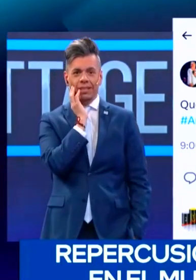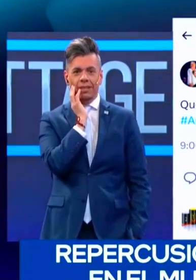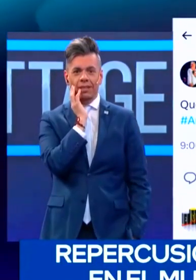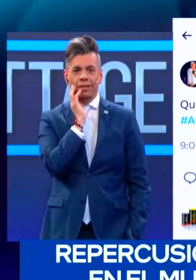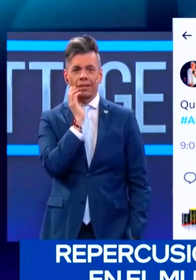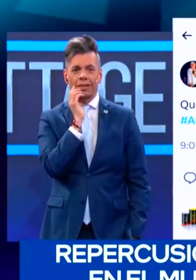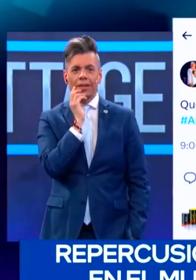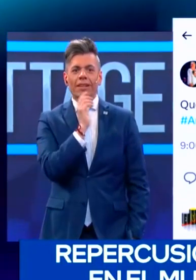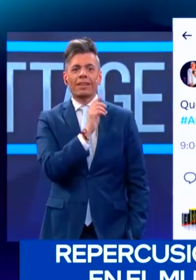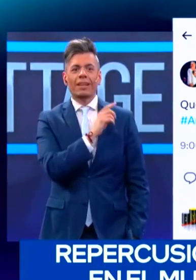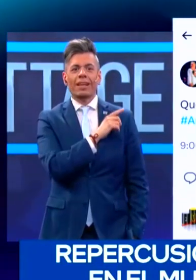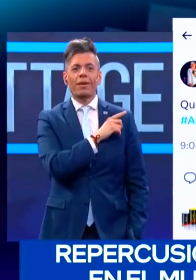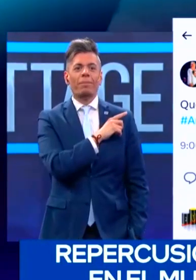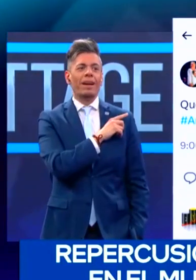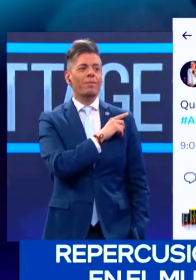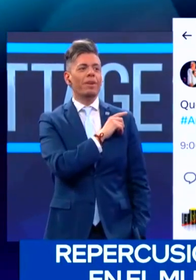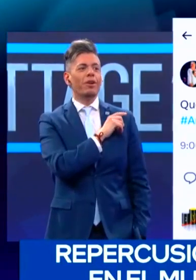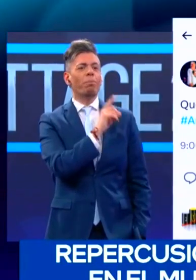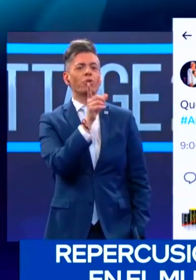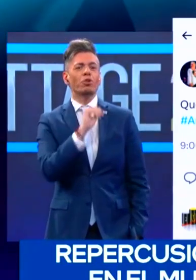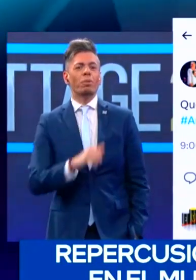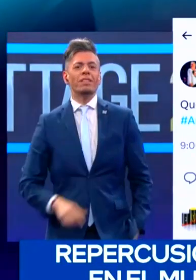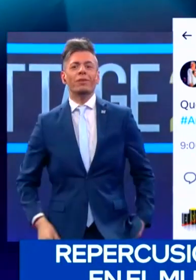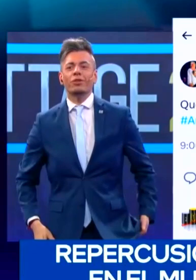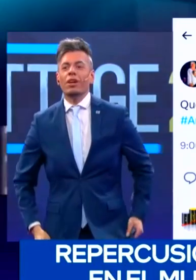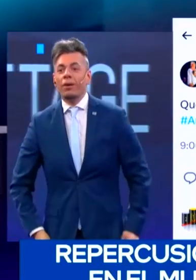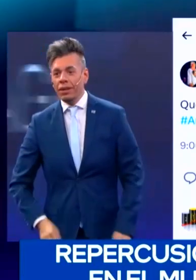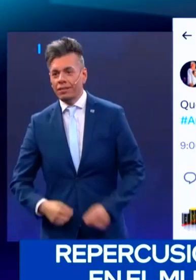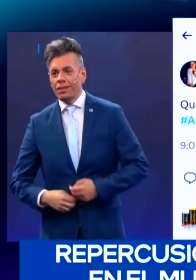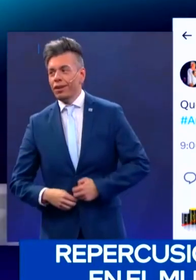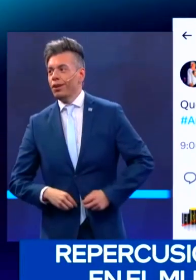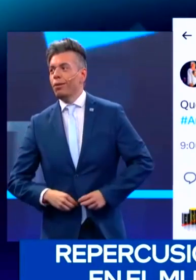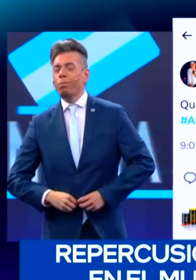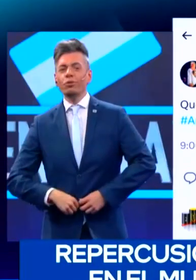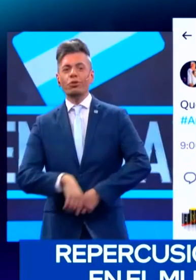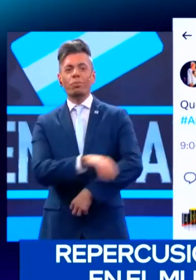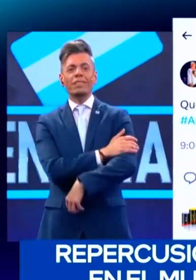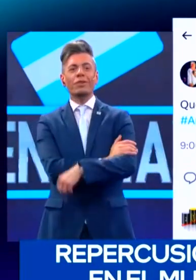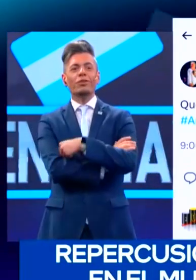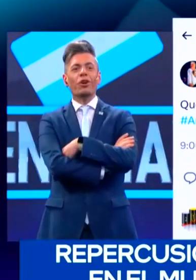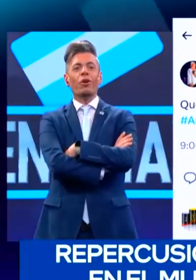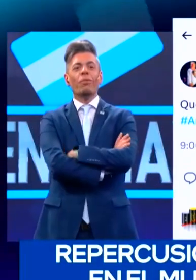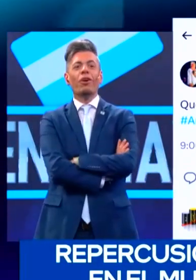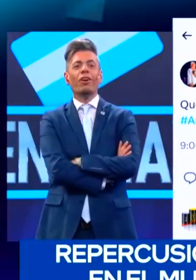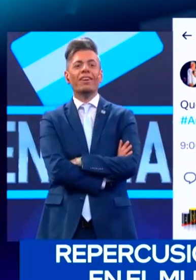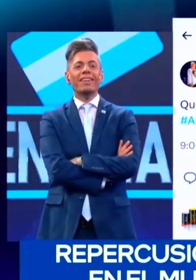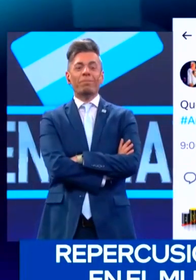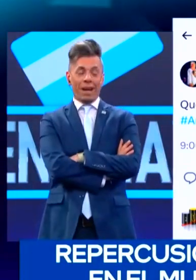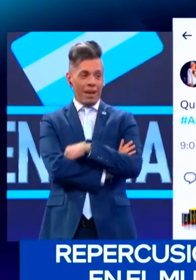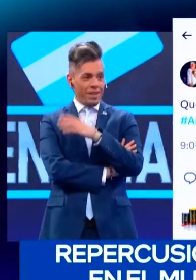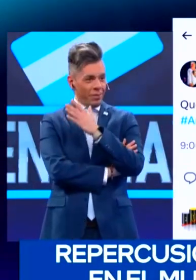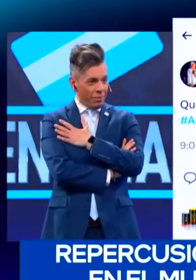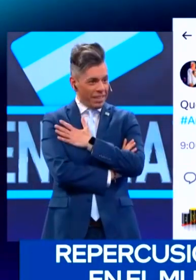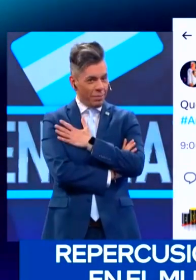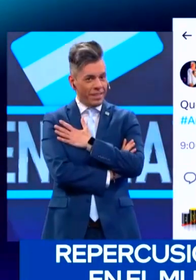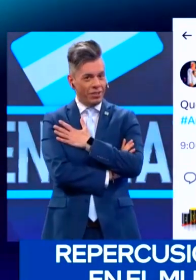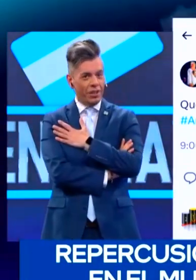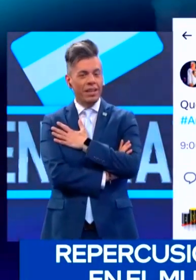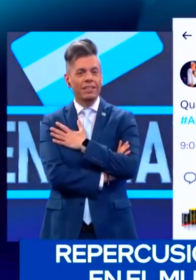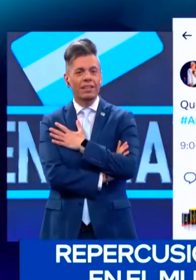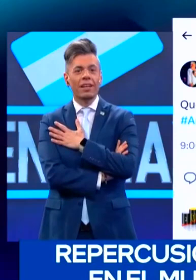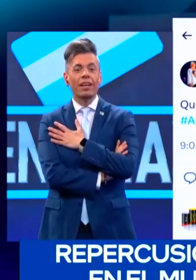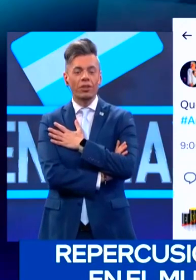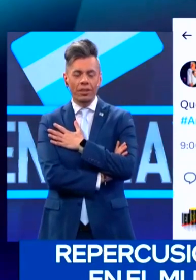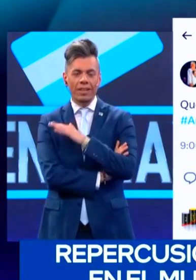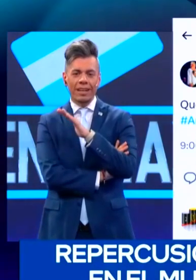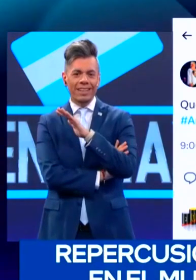que es. Dios te bendiga. Hashtag Argentina. Para bueno, mí, los puntos suspensivos son clave. Los puntos suspensivos son como. Para mí, bueno, mi interpretación es que